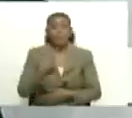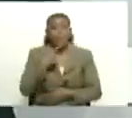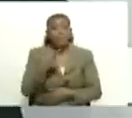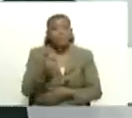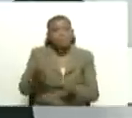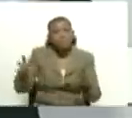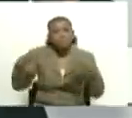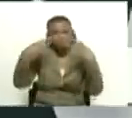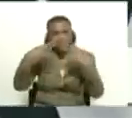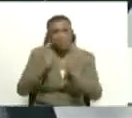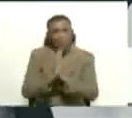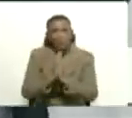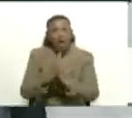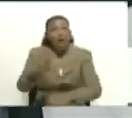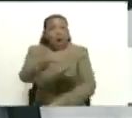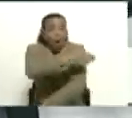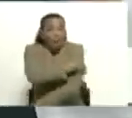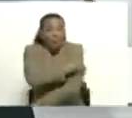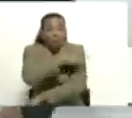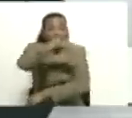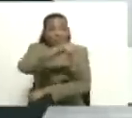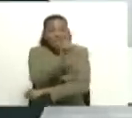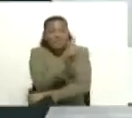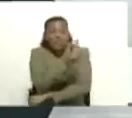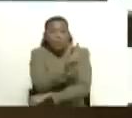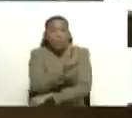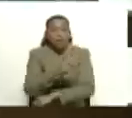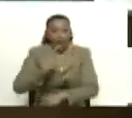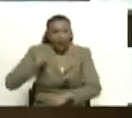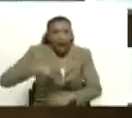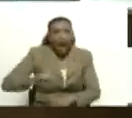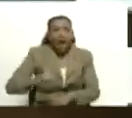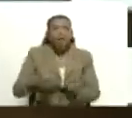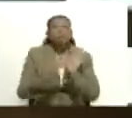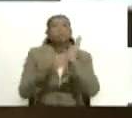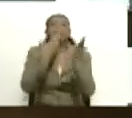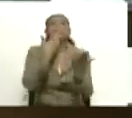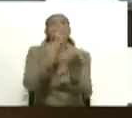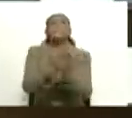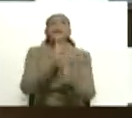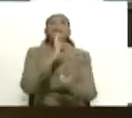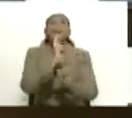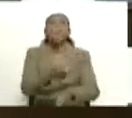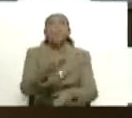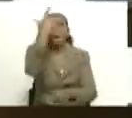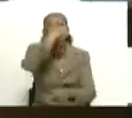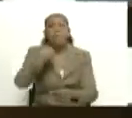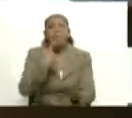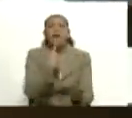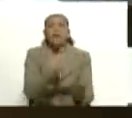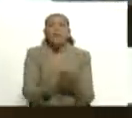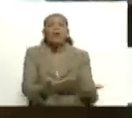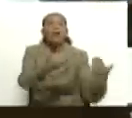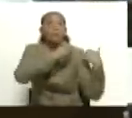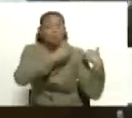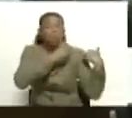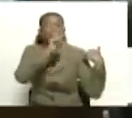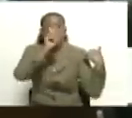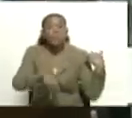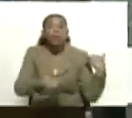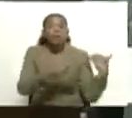compañero, la oposición venezolana tiene que darle la cara al país, tiene que asumir sus